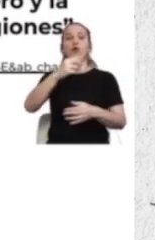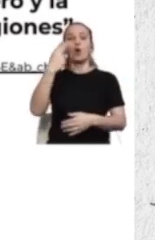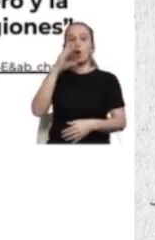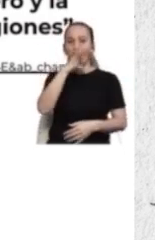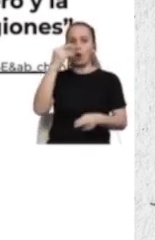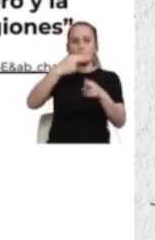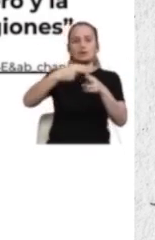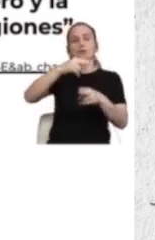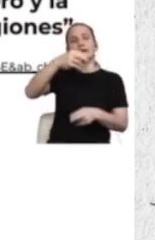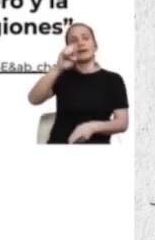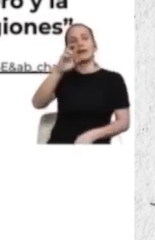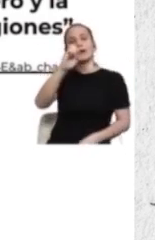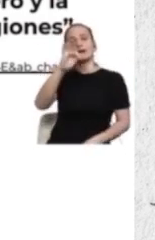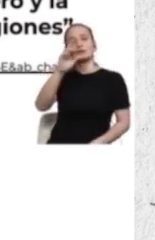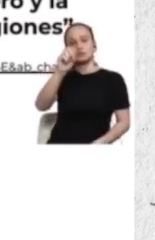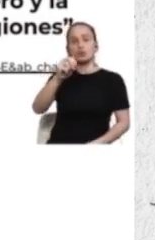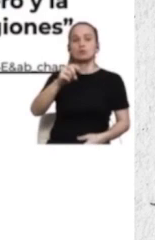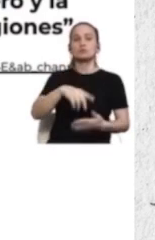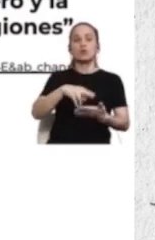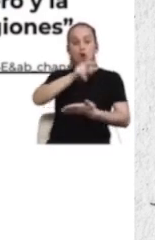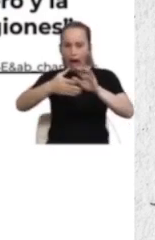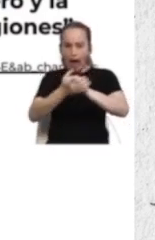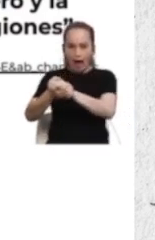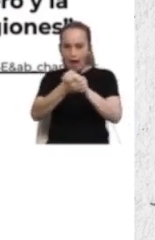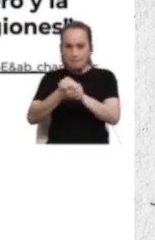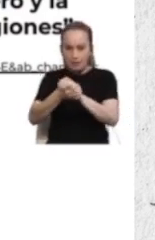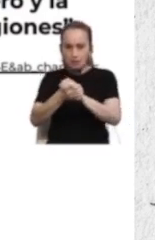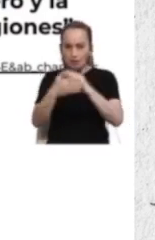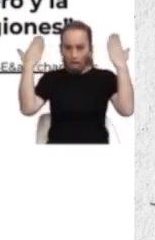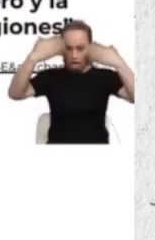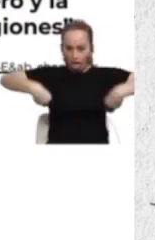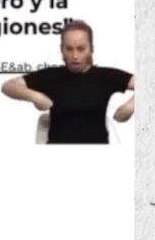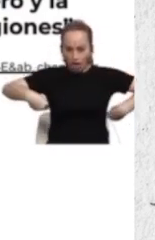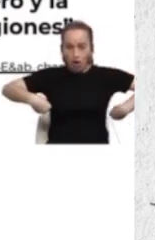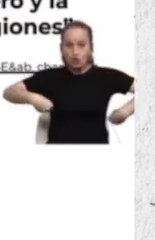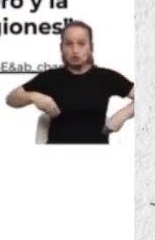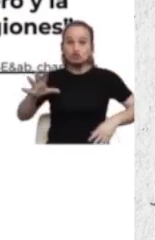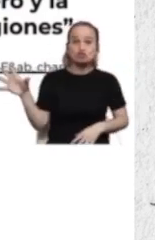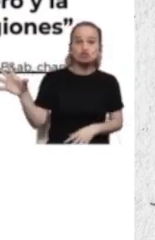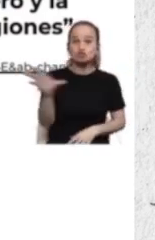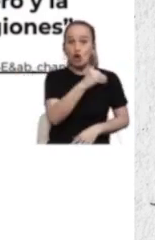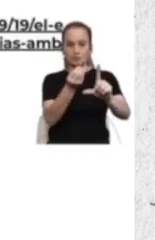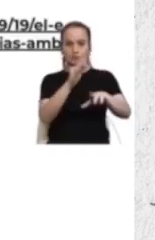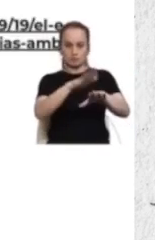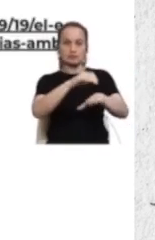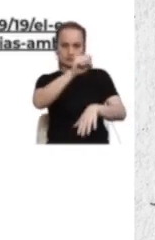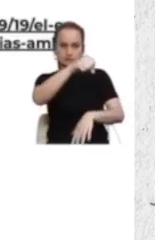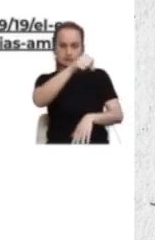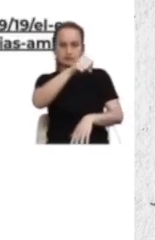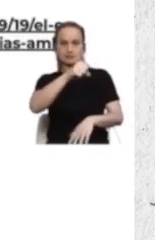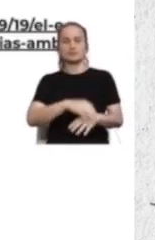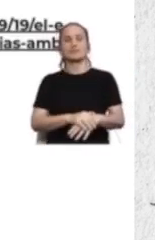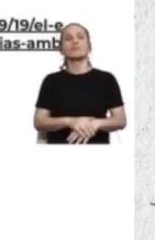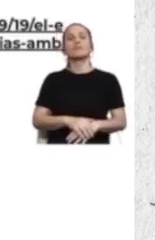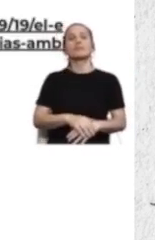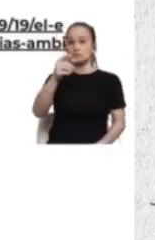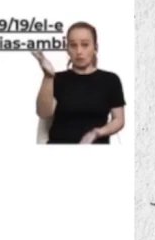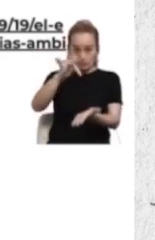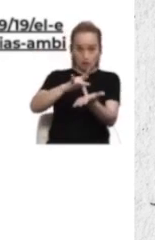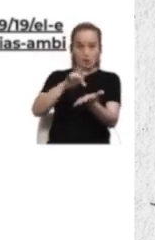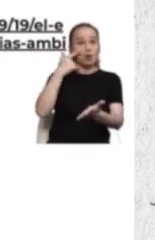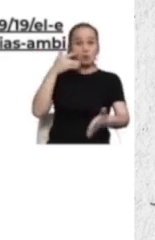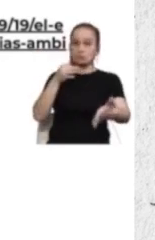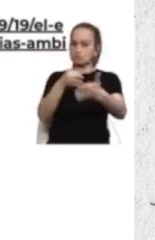Fierro llegó a contratar todos los amigos de la fundación que él tiene. Y todos son activistas en contra de la minería. Aquí en la ANLA, el señor Rodrigo